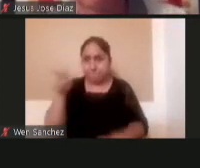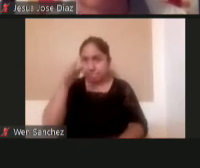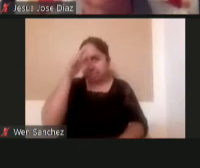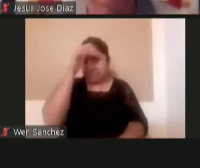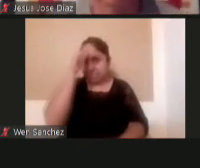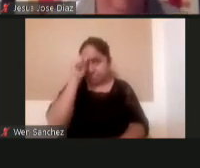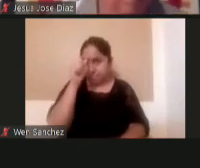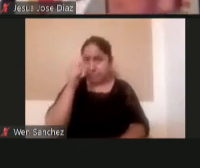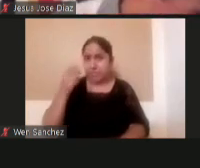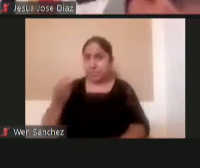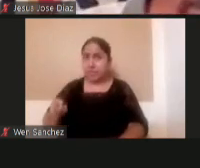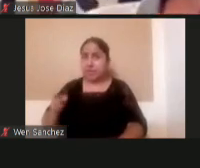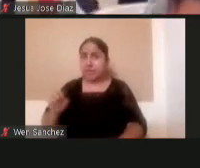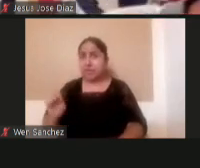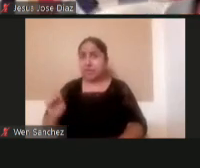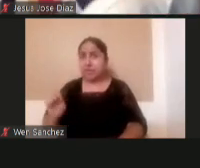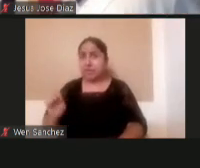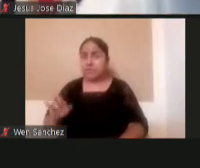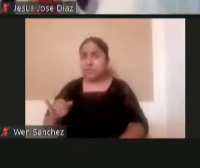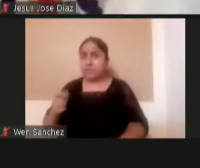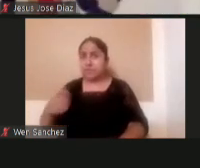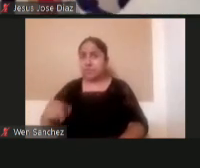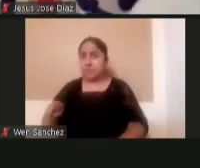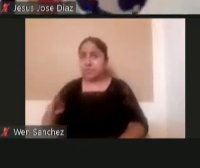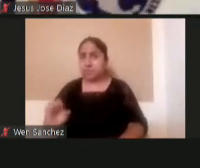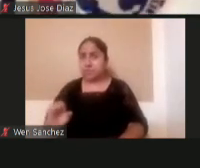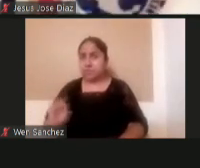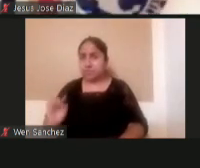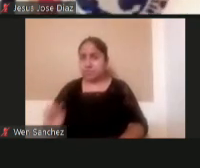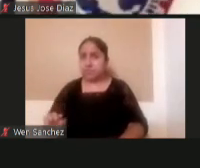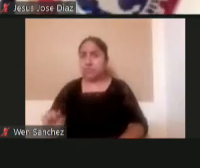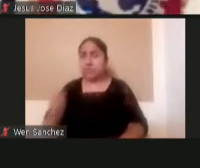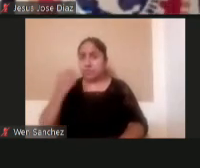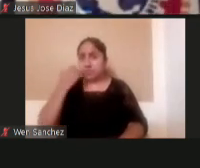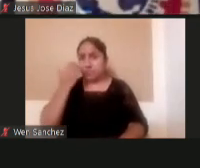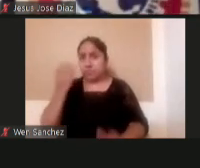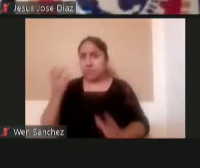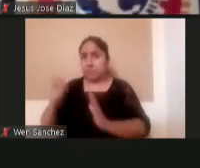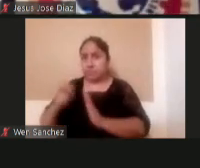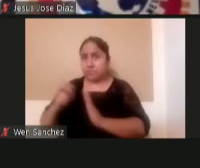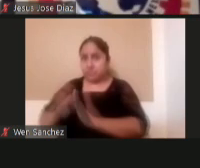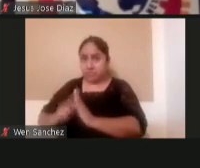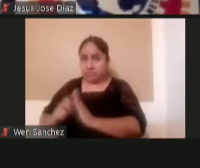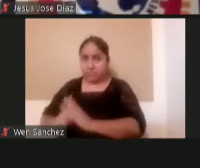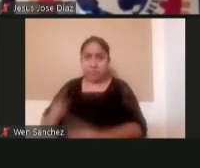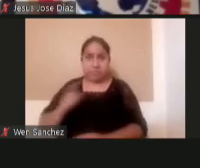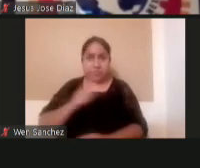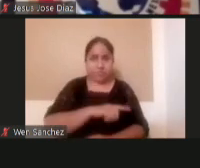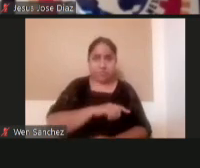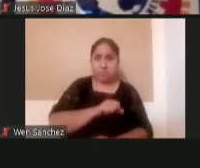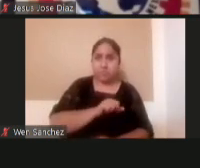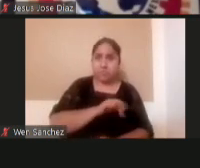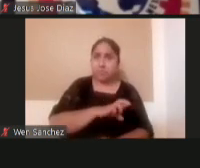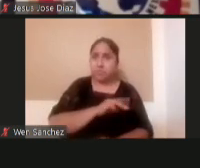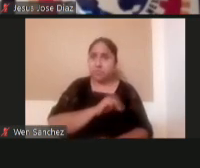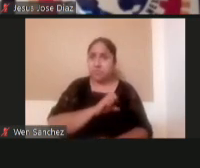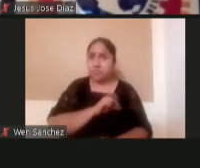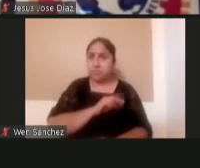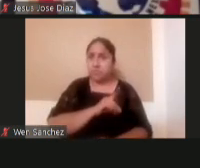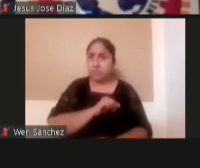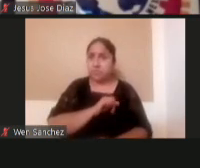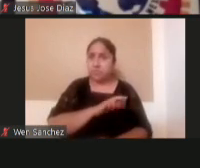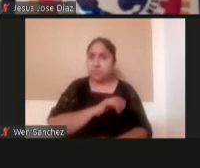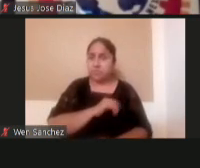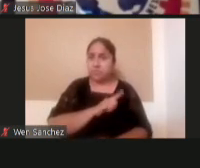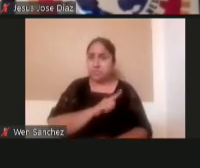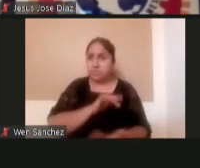el regidor Enrique Torres, secundada por la regidora Armendáriz, en el sentido de que el exhorto también